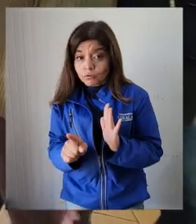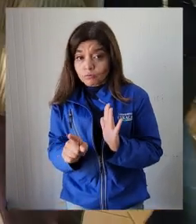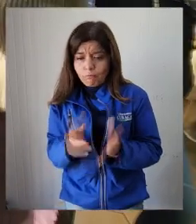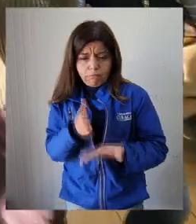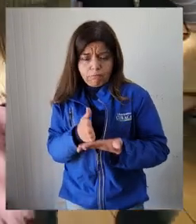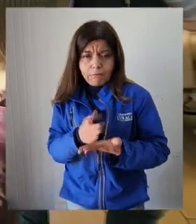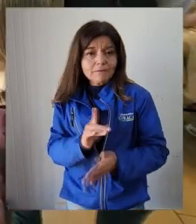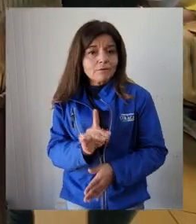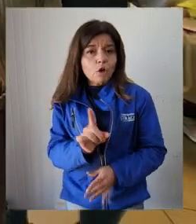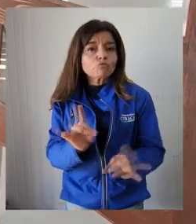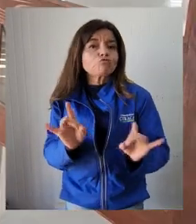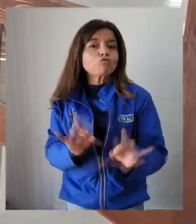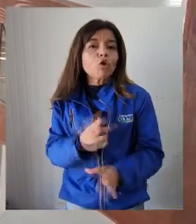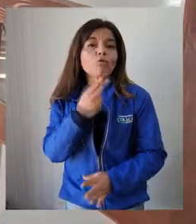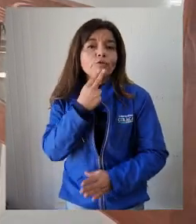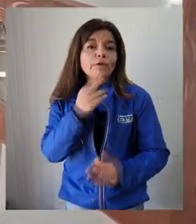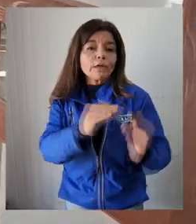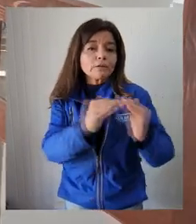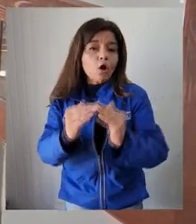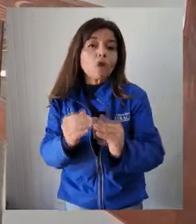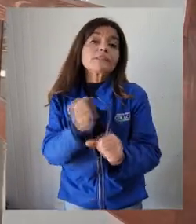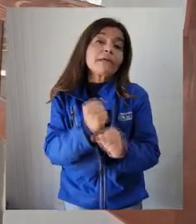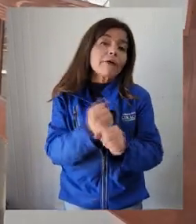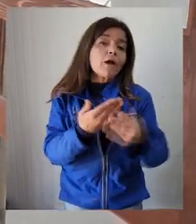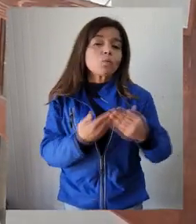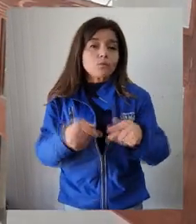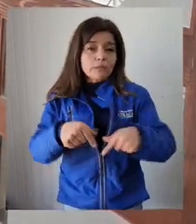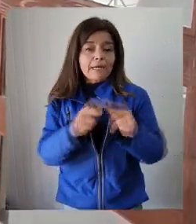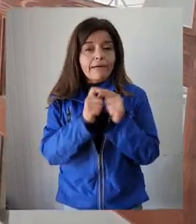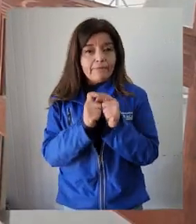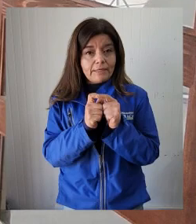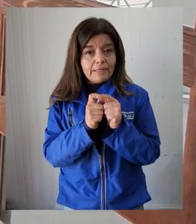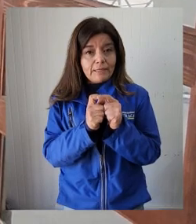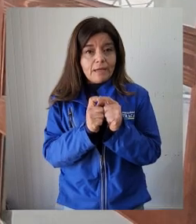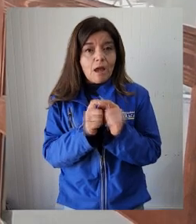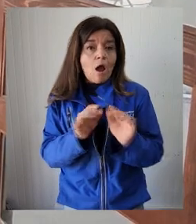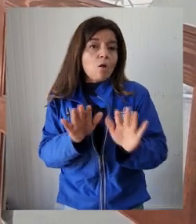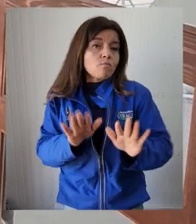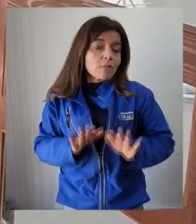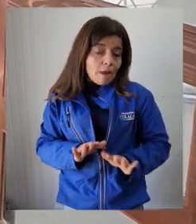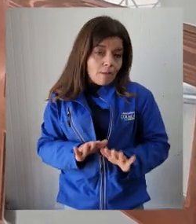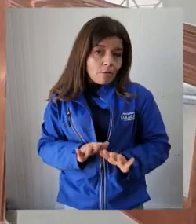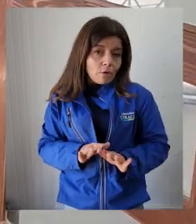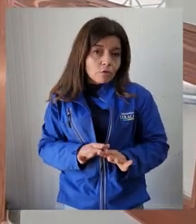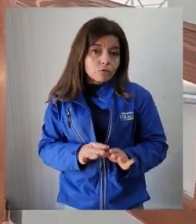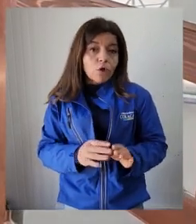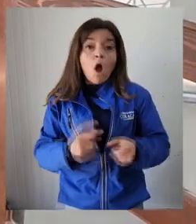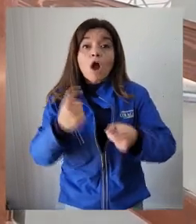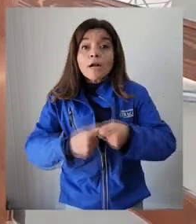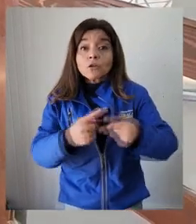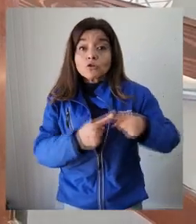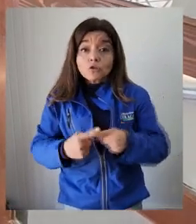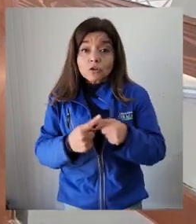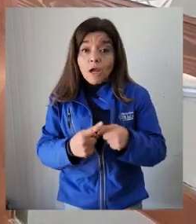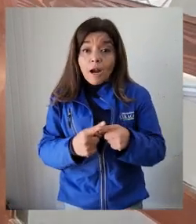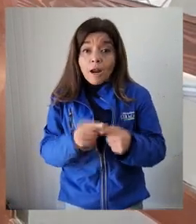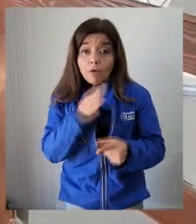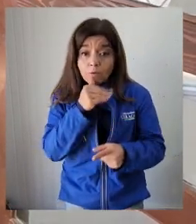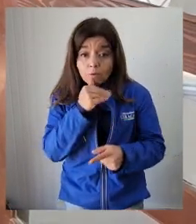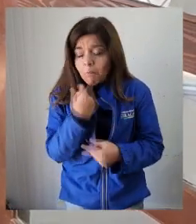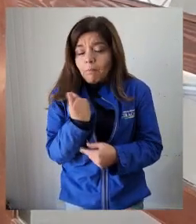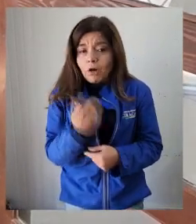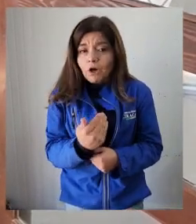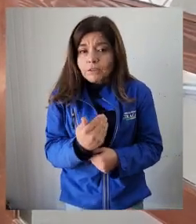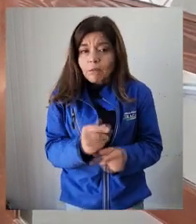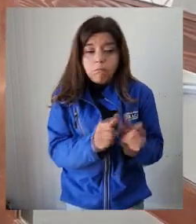de ser vecino de Curacaví o trabajar o estudiar en Curacaví. Da lo mismo si es que tiene registro social de hogares o no tiene registro social de hogares,